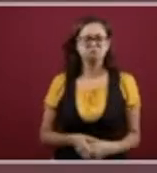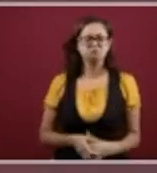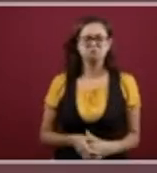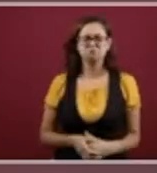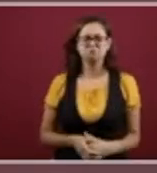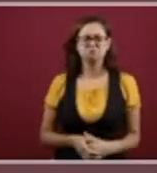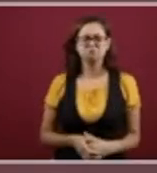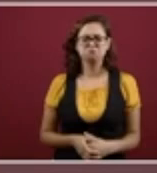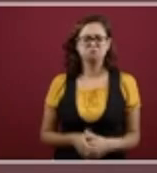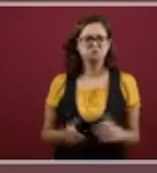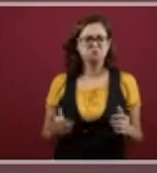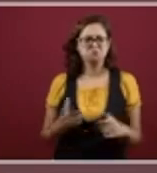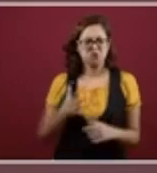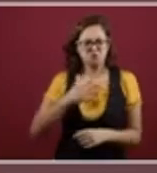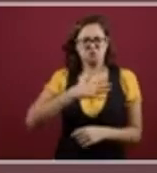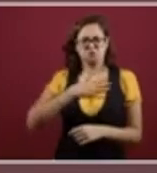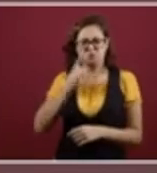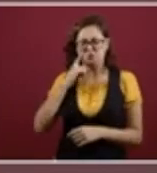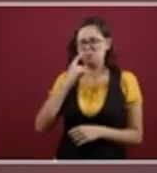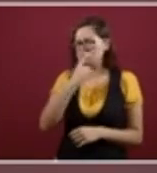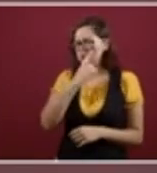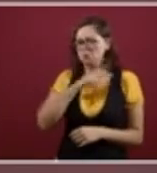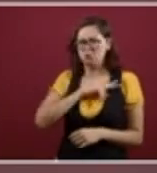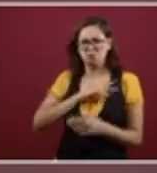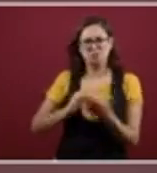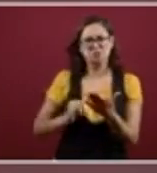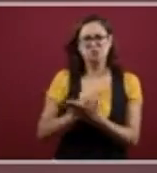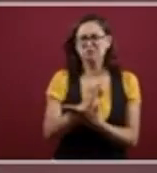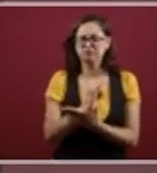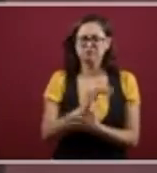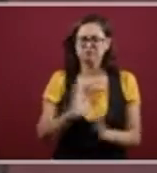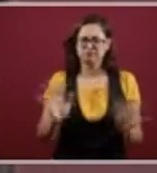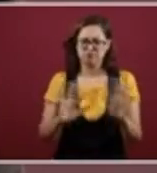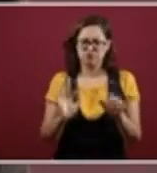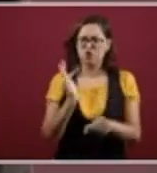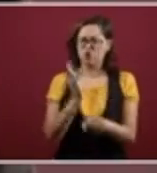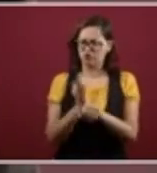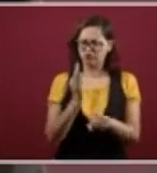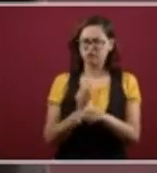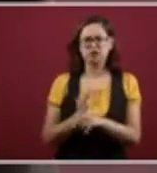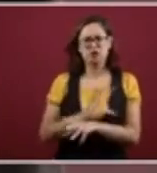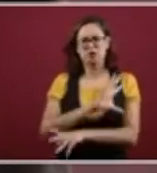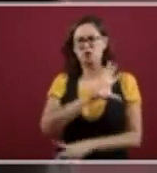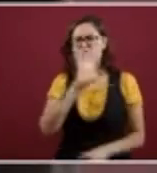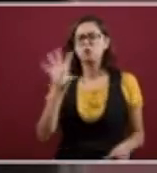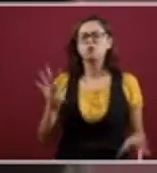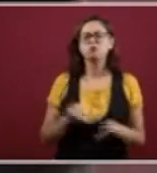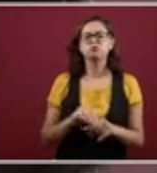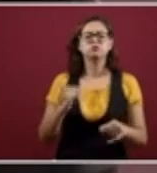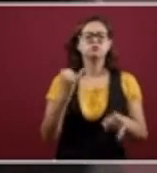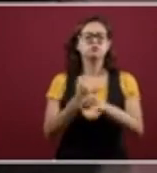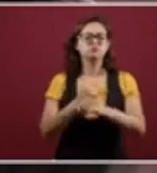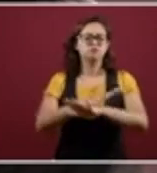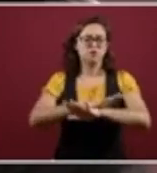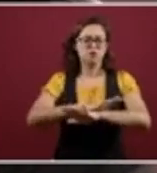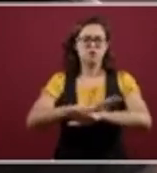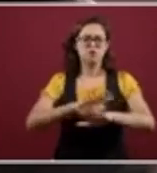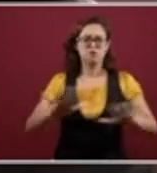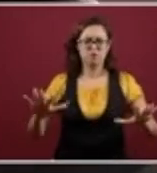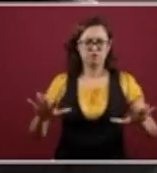la subasta de su casa decomisada, el mandatario señaló que no procede y se va a licitar como estaba acordado. De modo